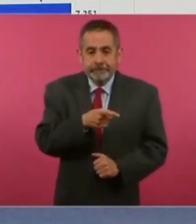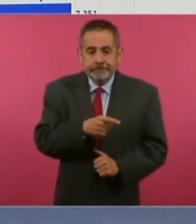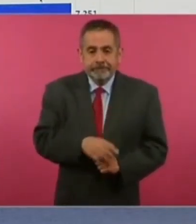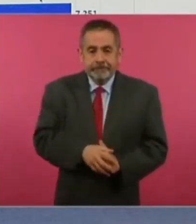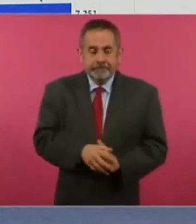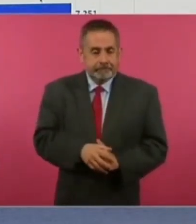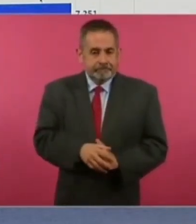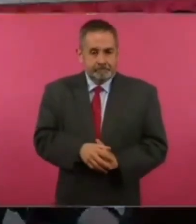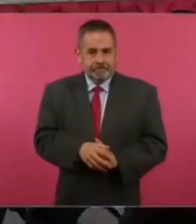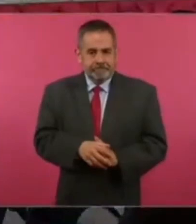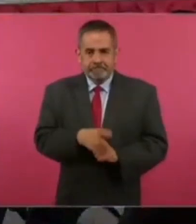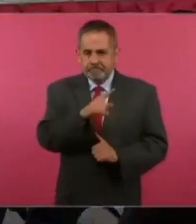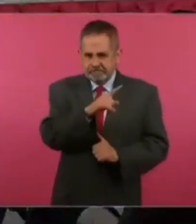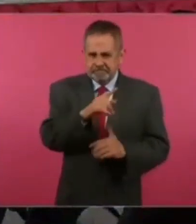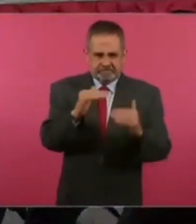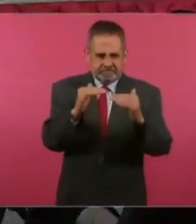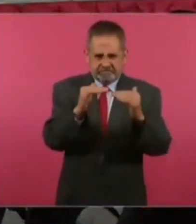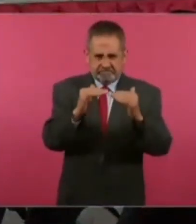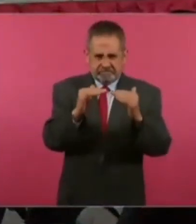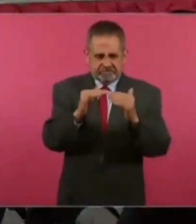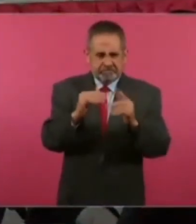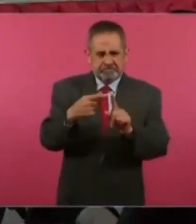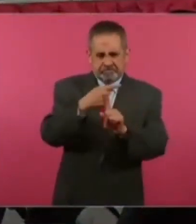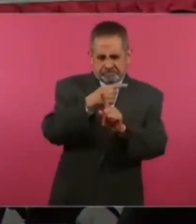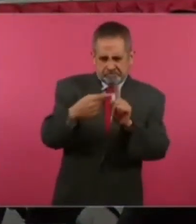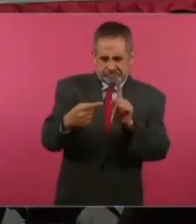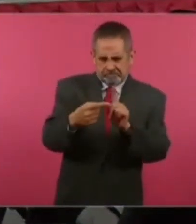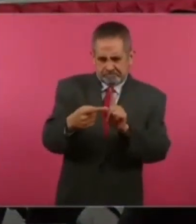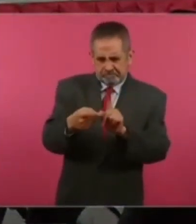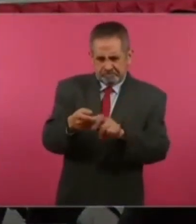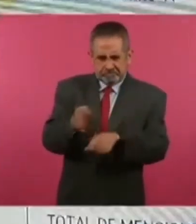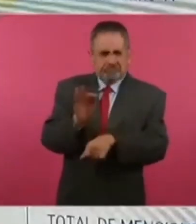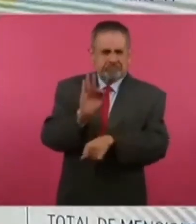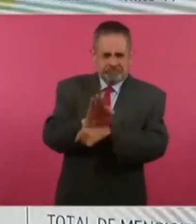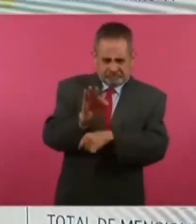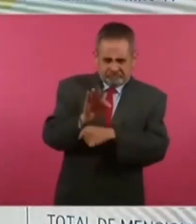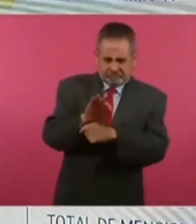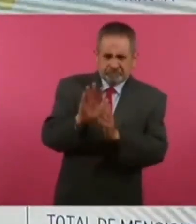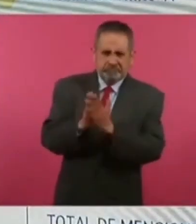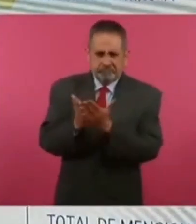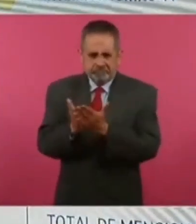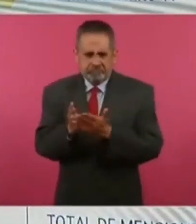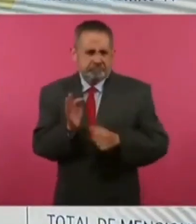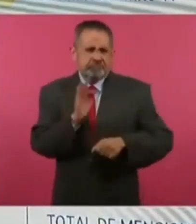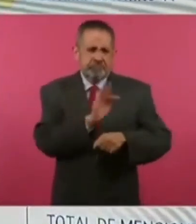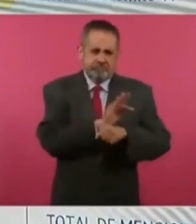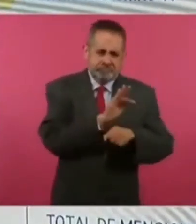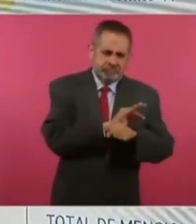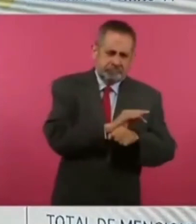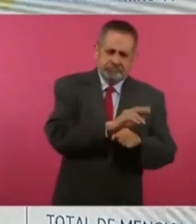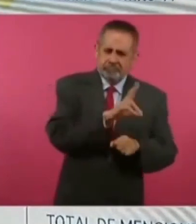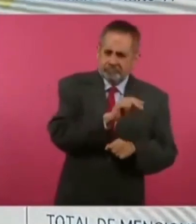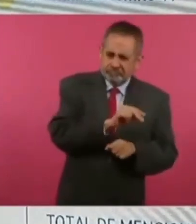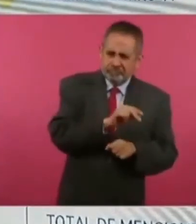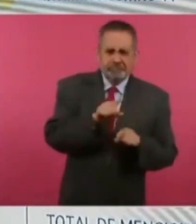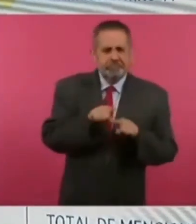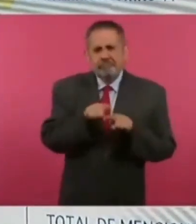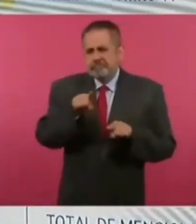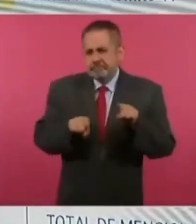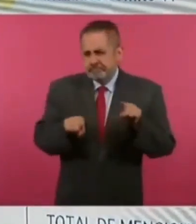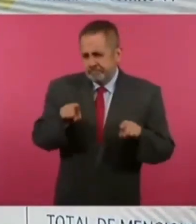está parejo. La mitad está defendiendo los libros. Y la otra mitad está en